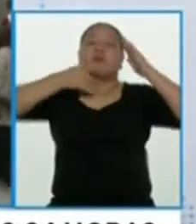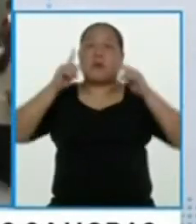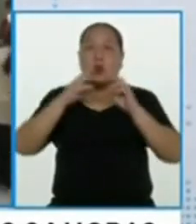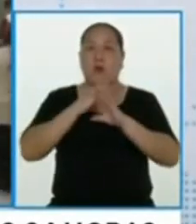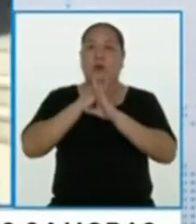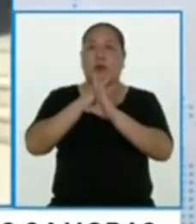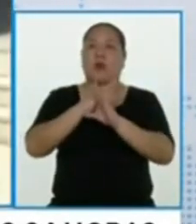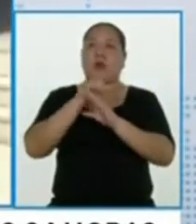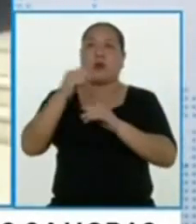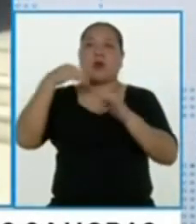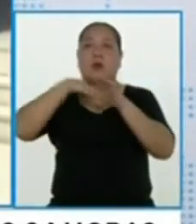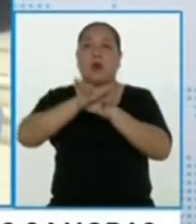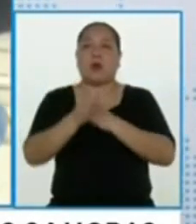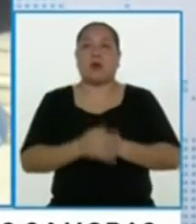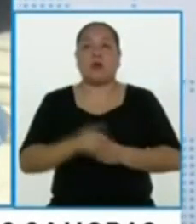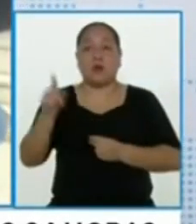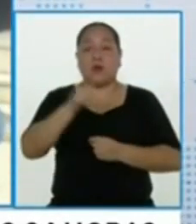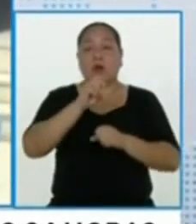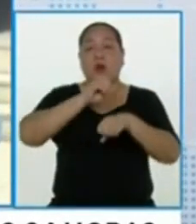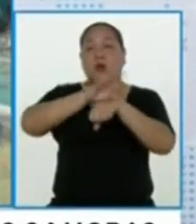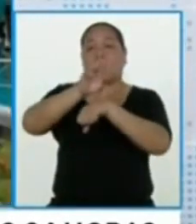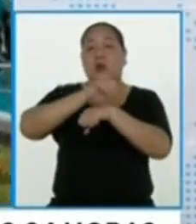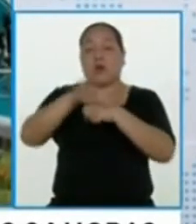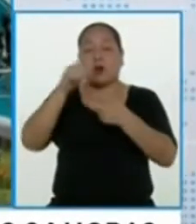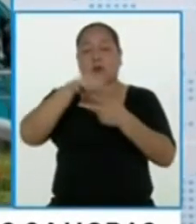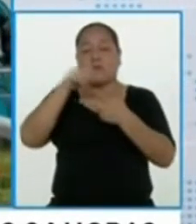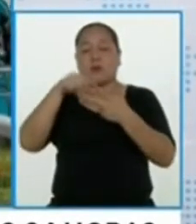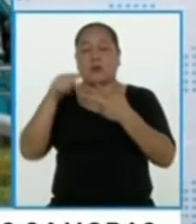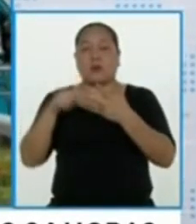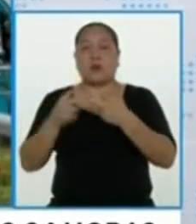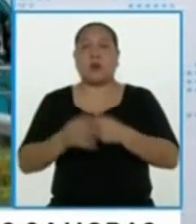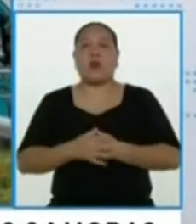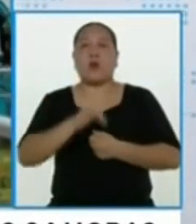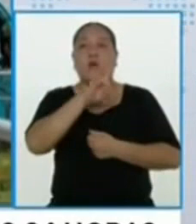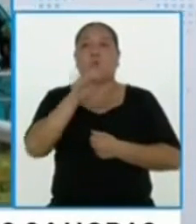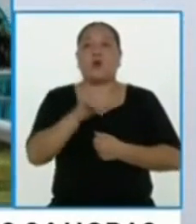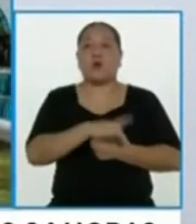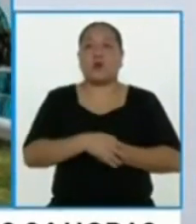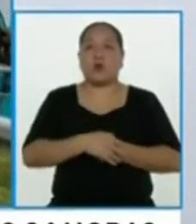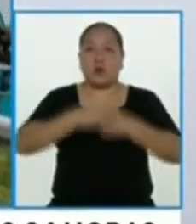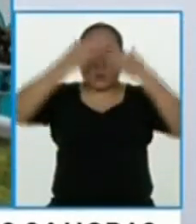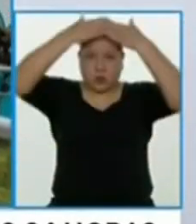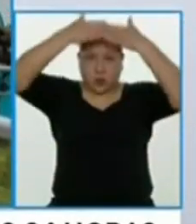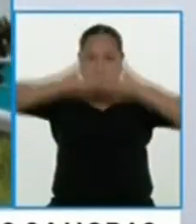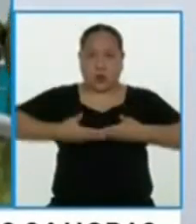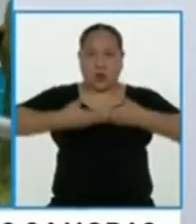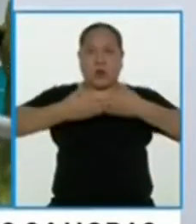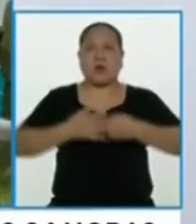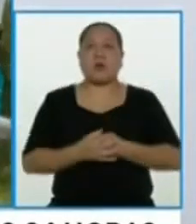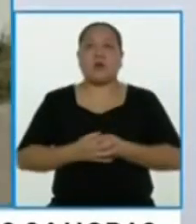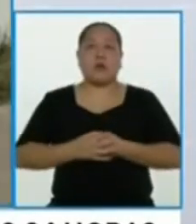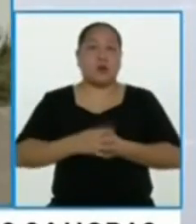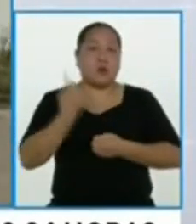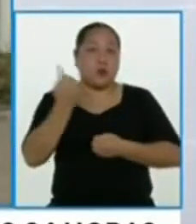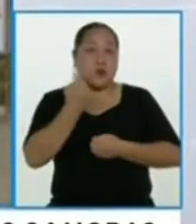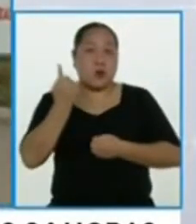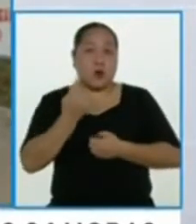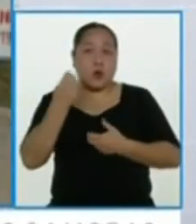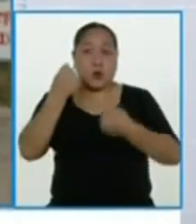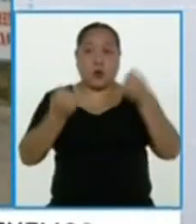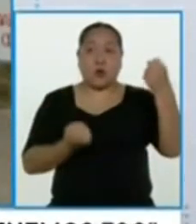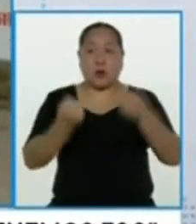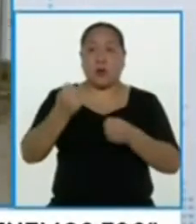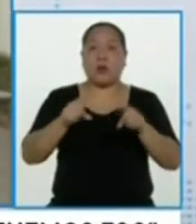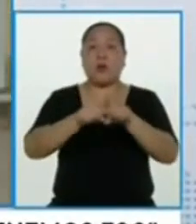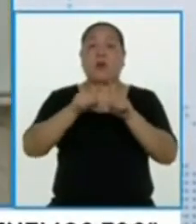ingresen los virus, ¿no es cierto? Usted ha recomendado además, doctor, usar el protector facial, ya no solo en el transporte público,